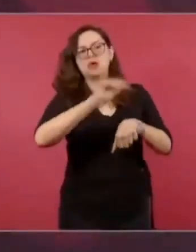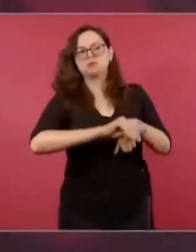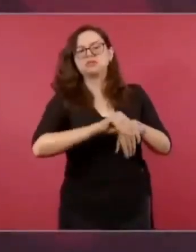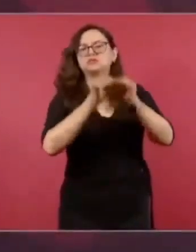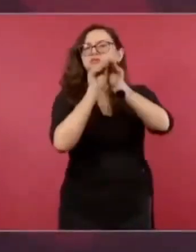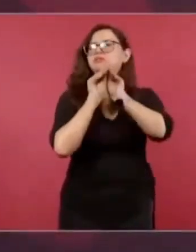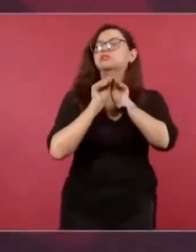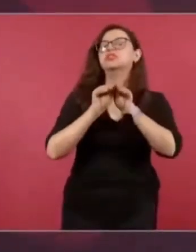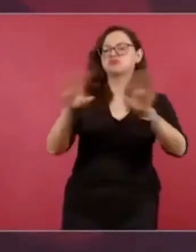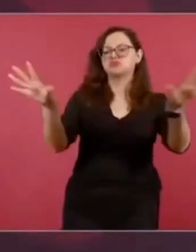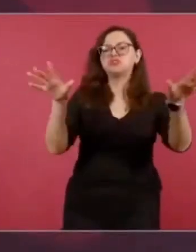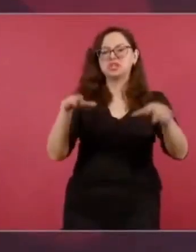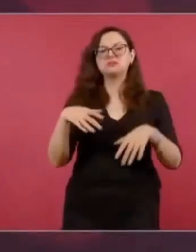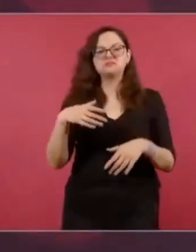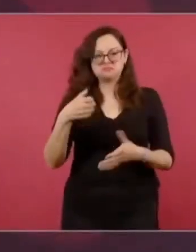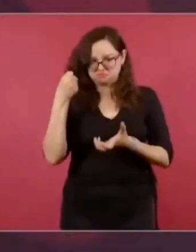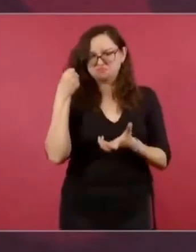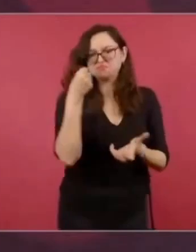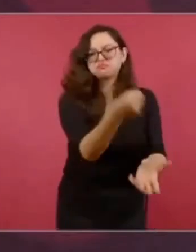Sí.